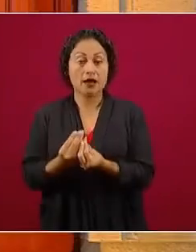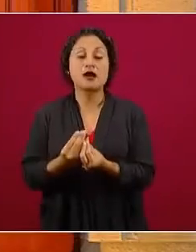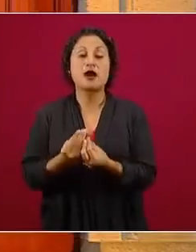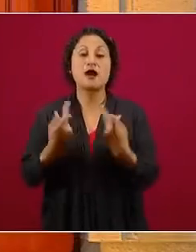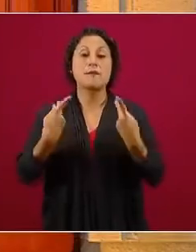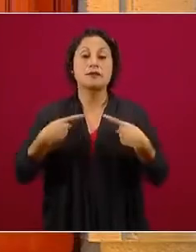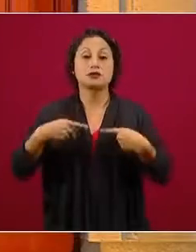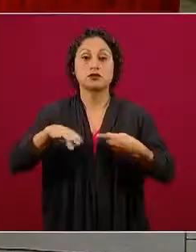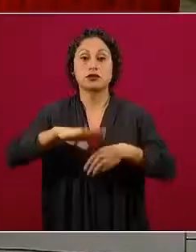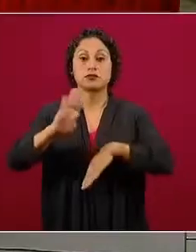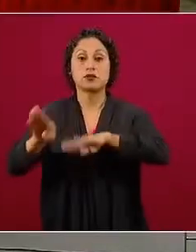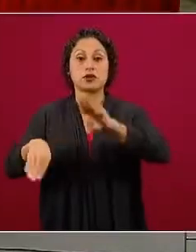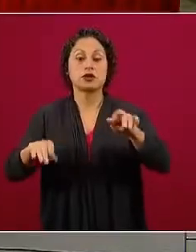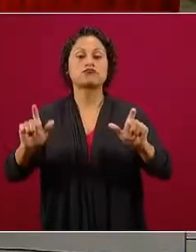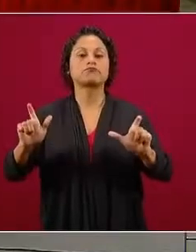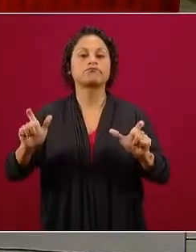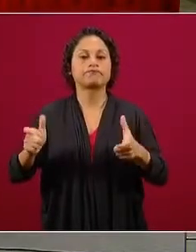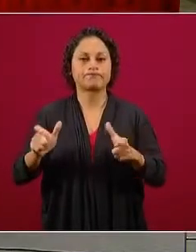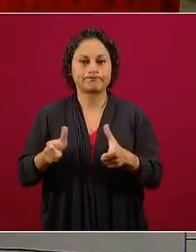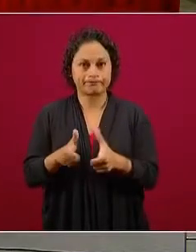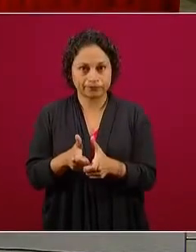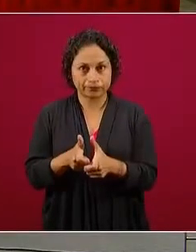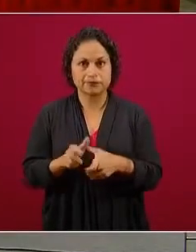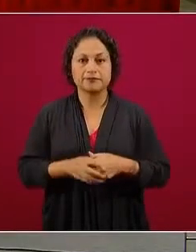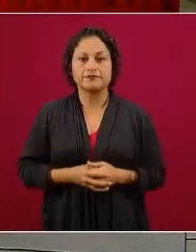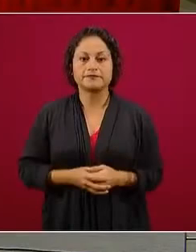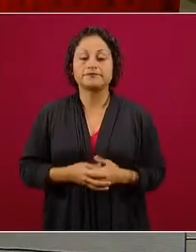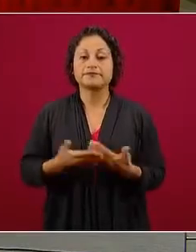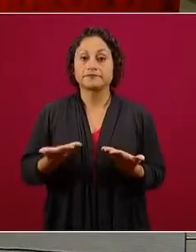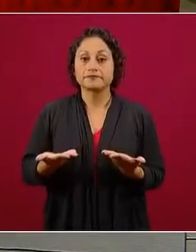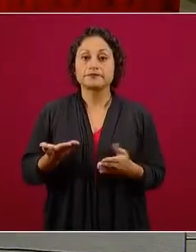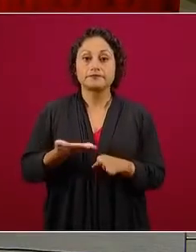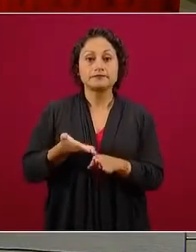de las lamentables defunciones y estamos abriendo la diferencia entre